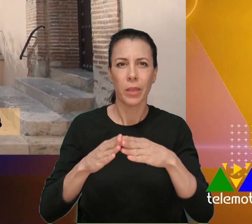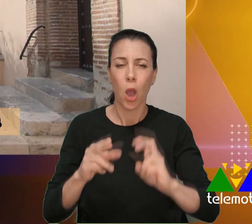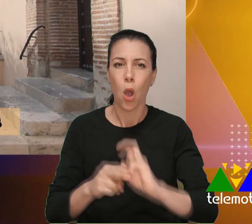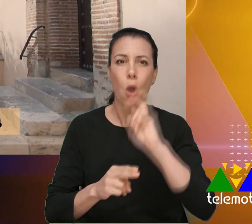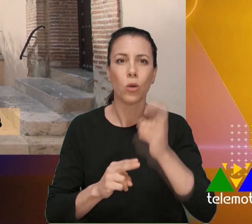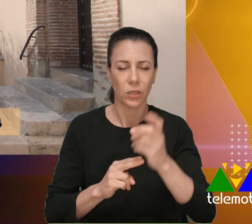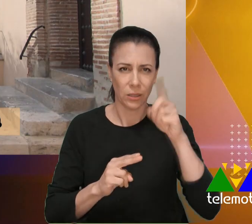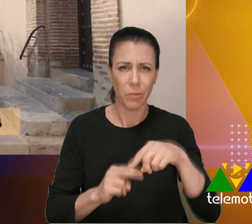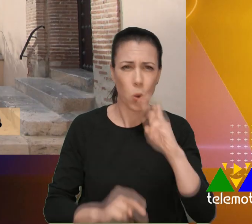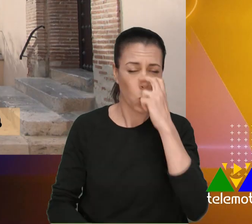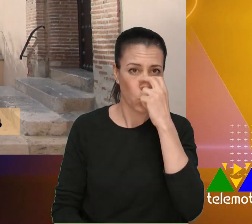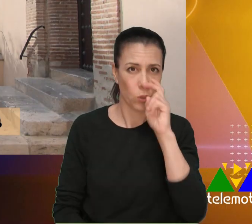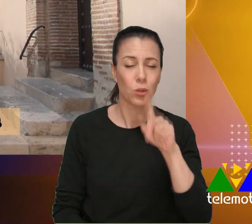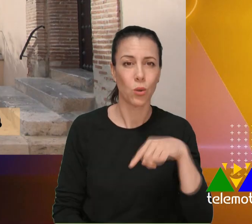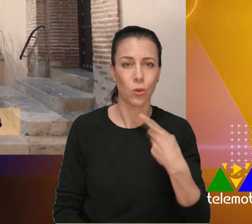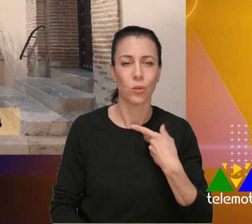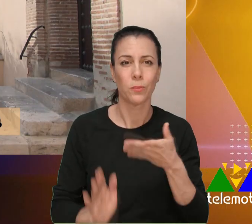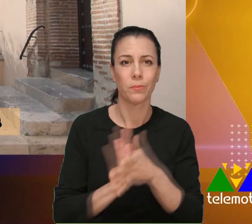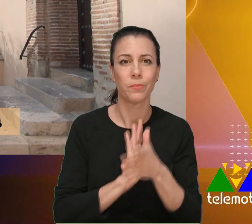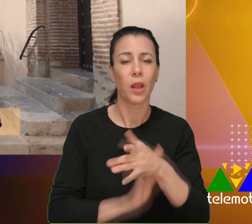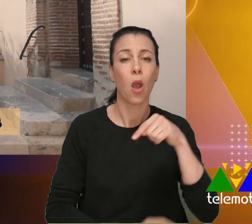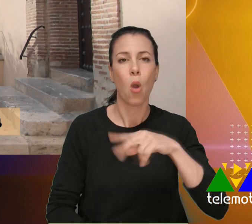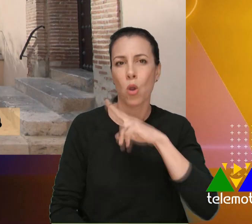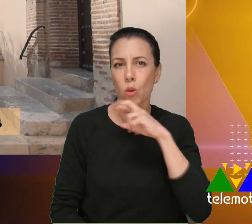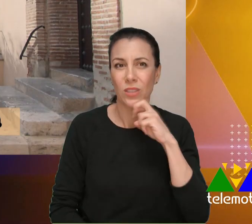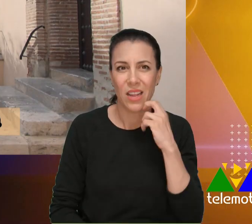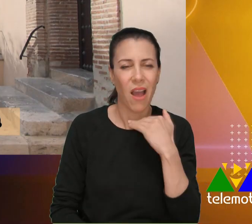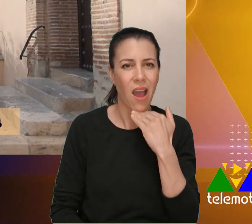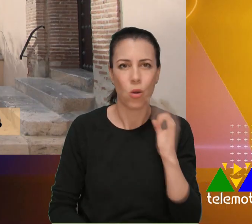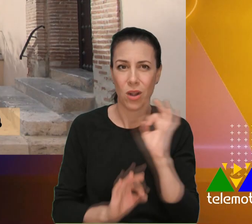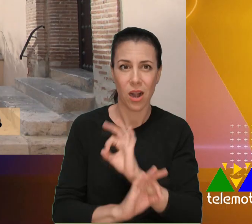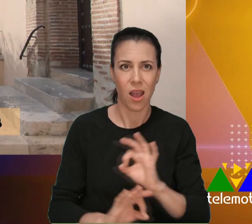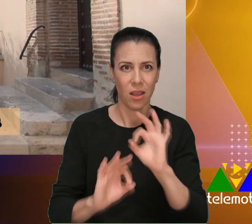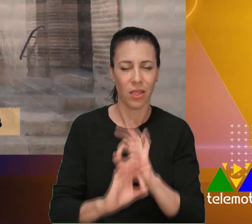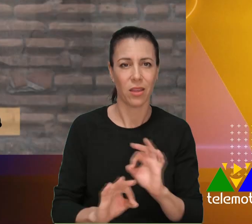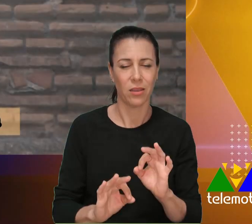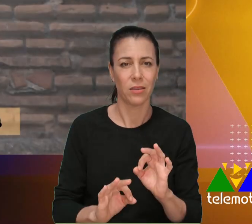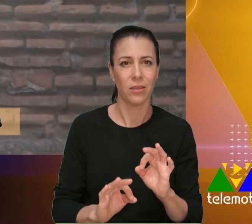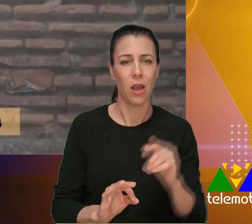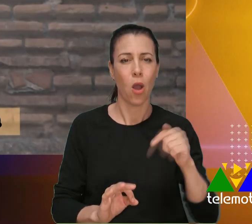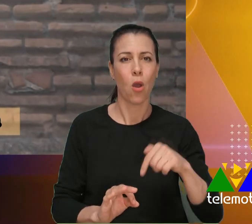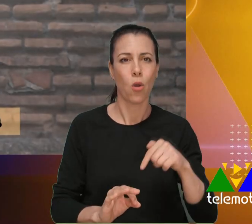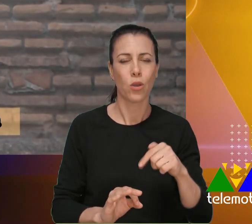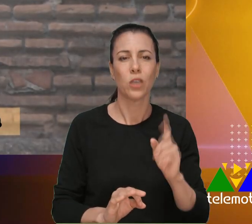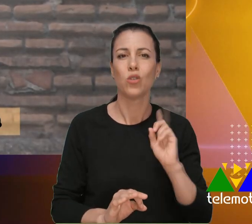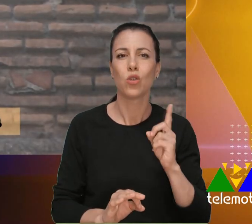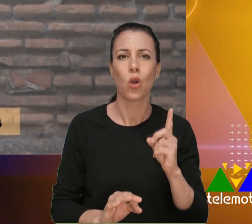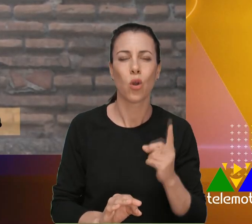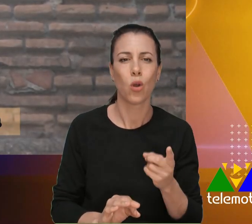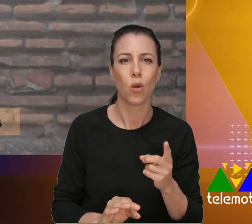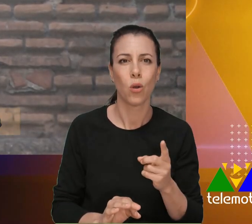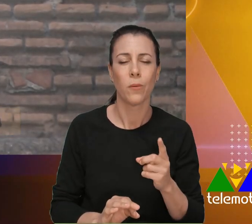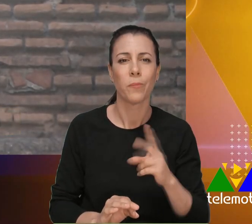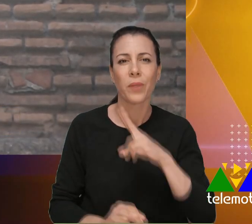curioso, por aquí está. Hoy no se conserva absolutamente nada, ¿no? Es decir, que hoy nada, solamente